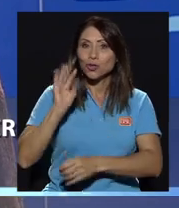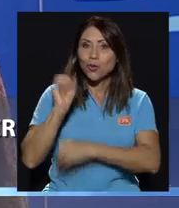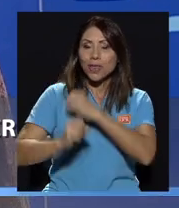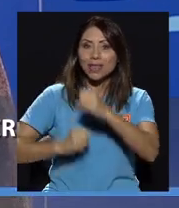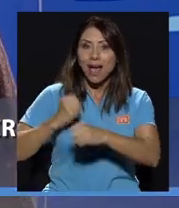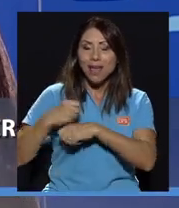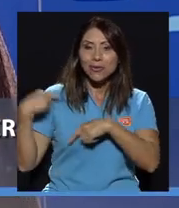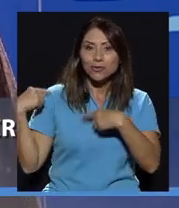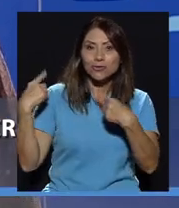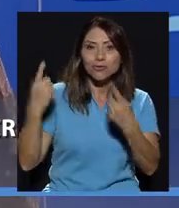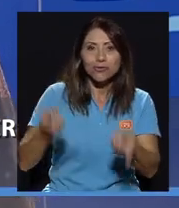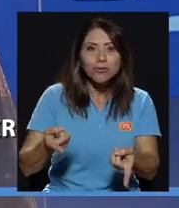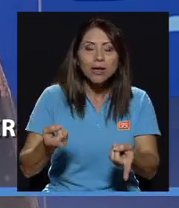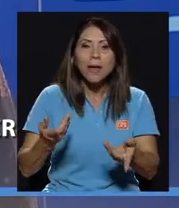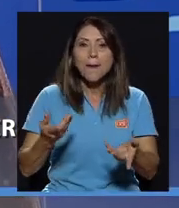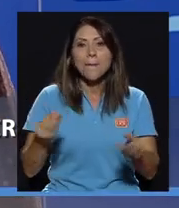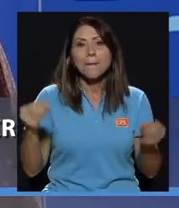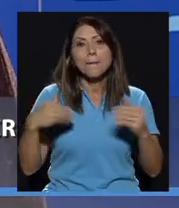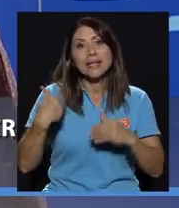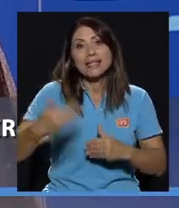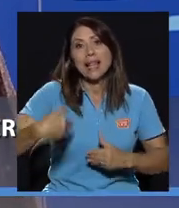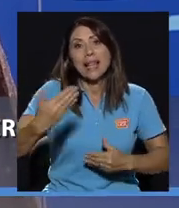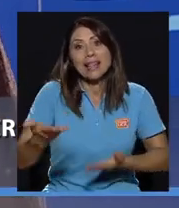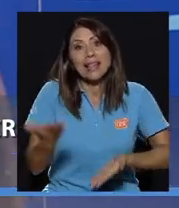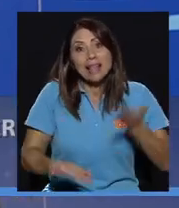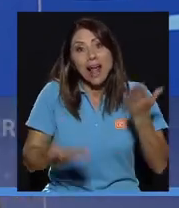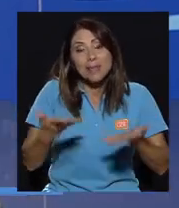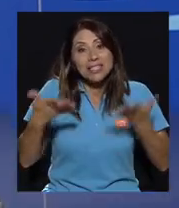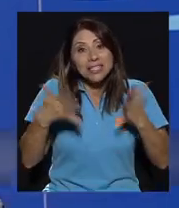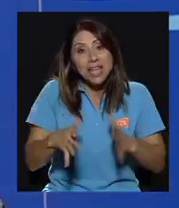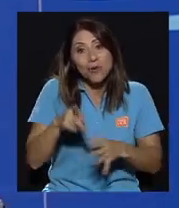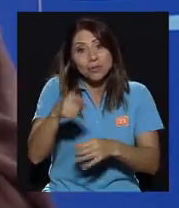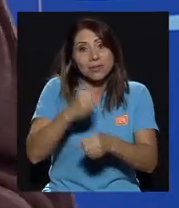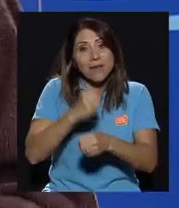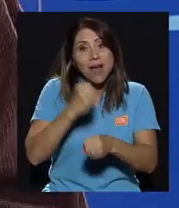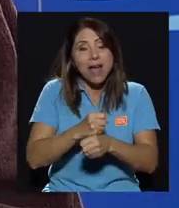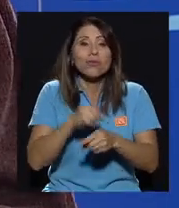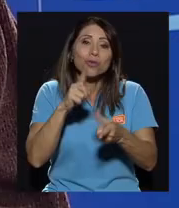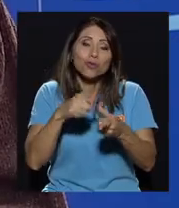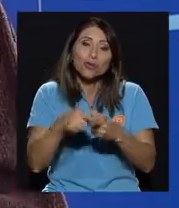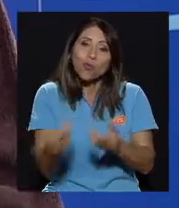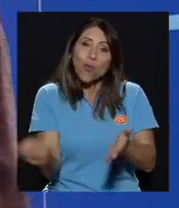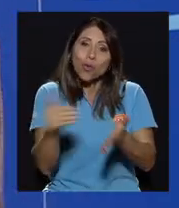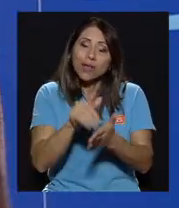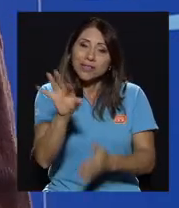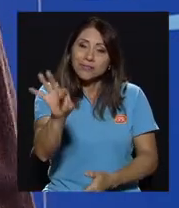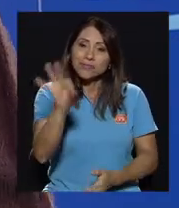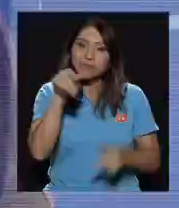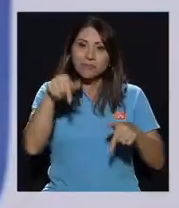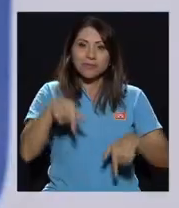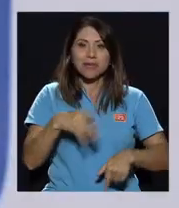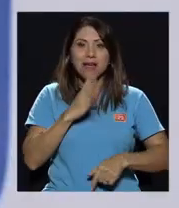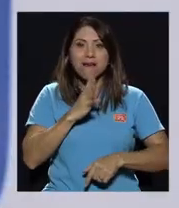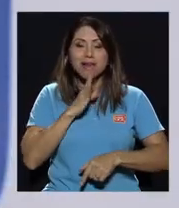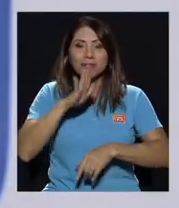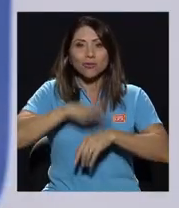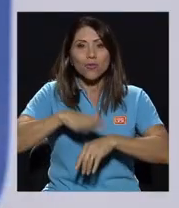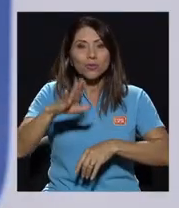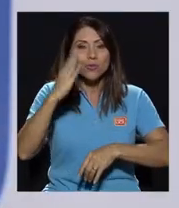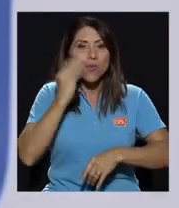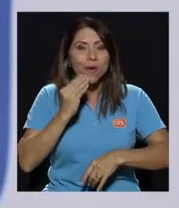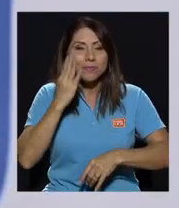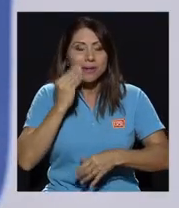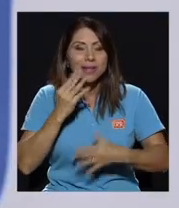que más adelante tal vez cuando ya estés trabajando podamos traer teporaca y conversar un poquito sobre esa experiencia